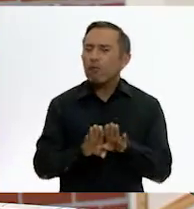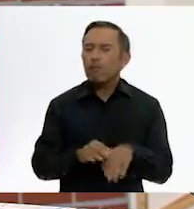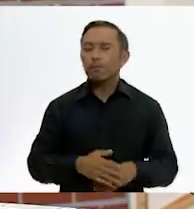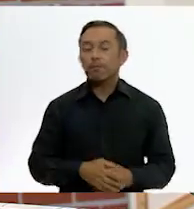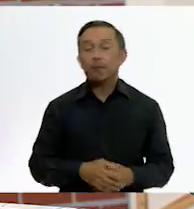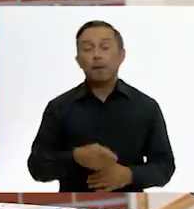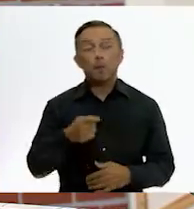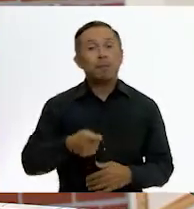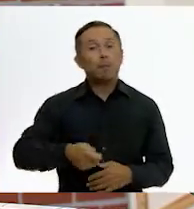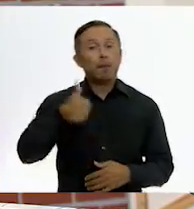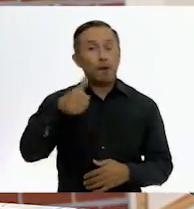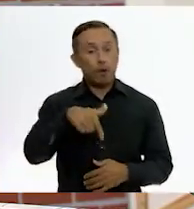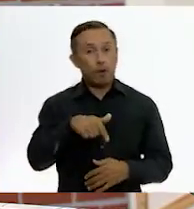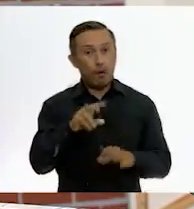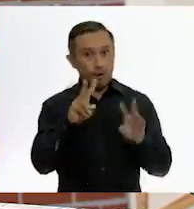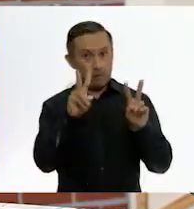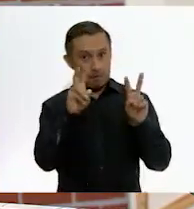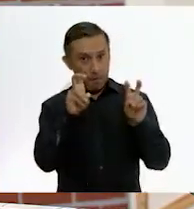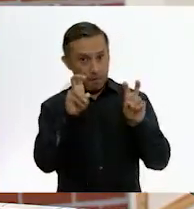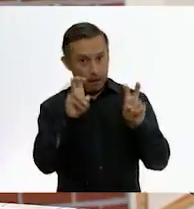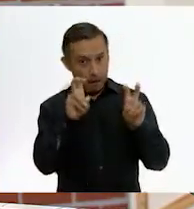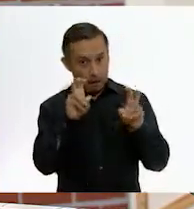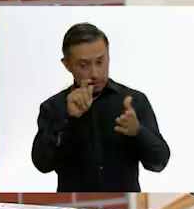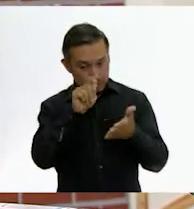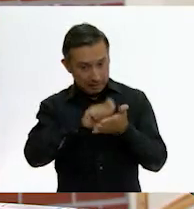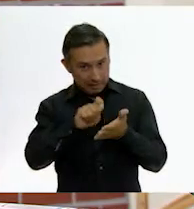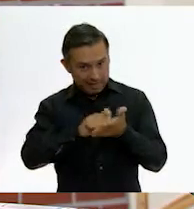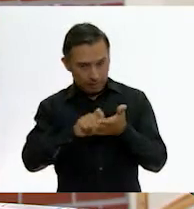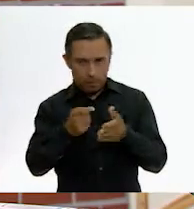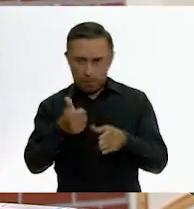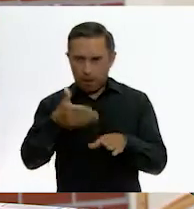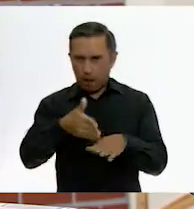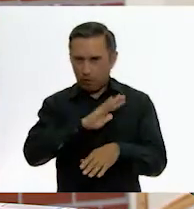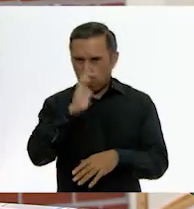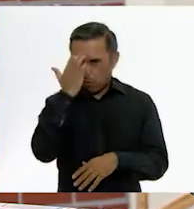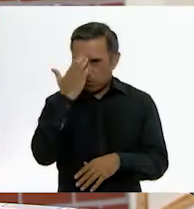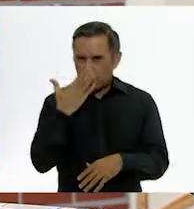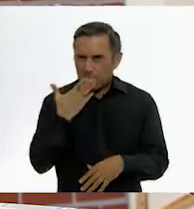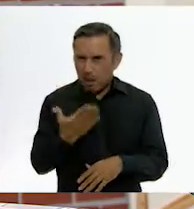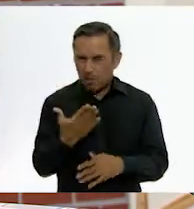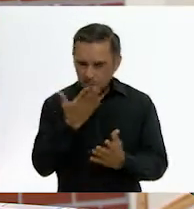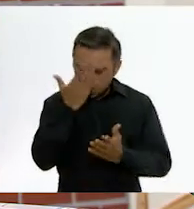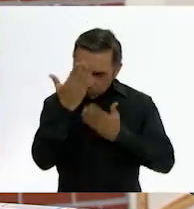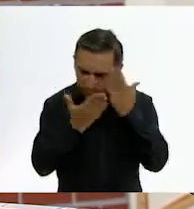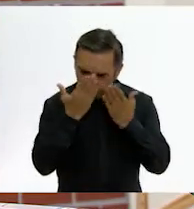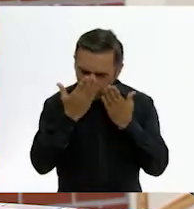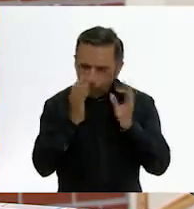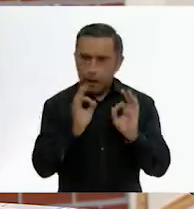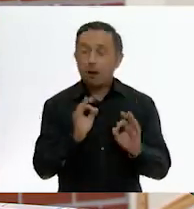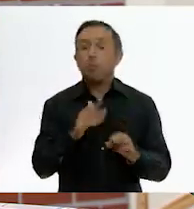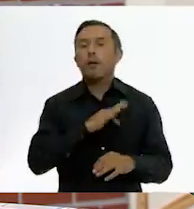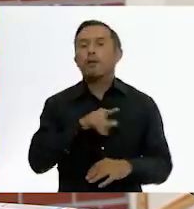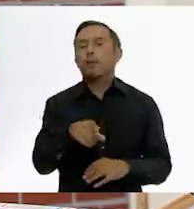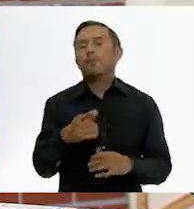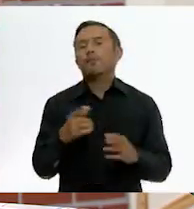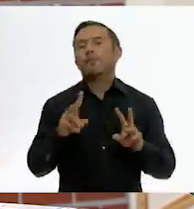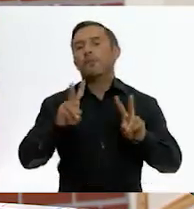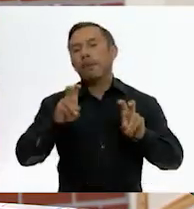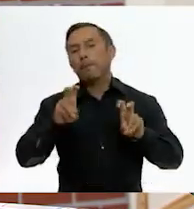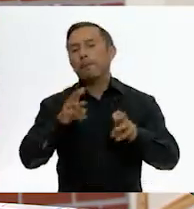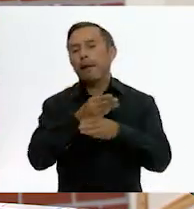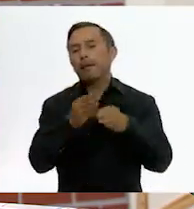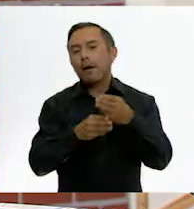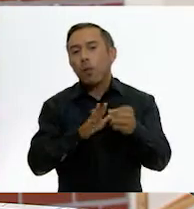acerca del tema que lo vas a realizar ok entonces fíjate bien que elijas la asignatura y toda una